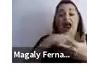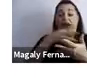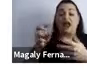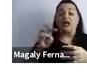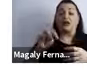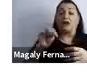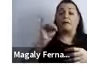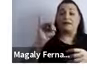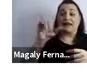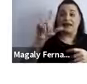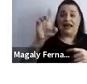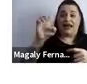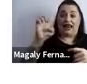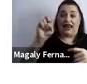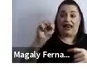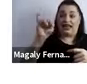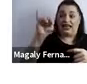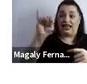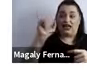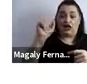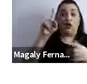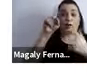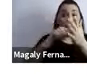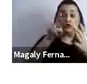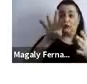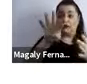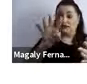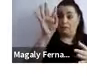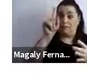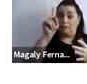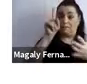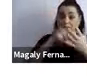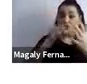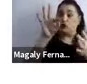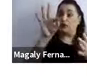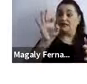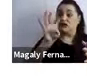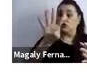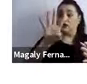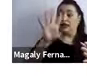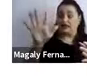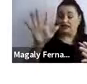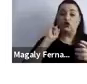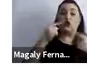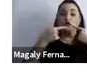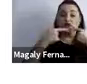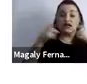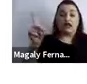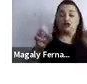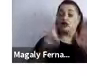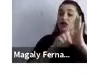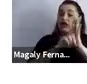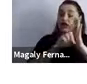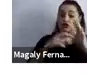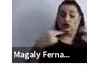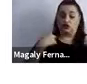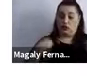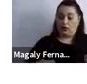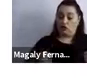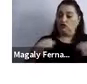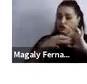Milenio. En el 1945 tuvimos la Declaración Universal de los Derechos Humanos, a la que me voy a